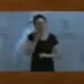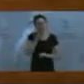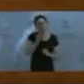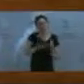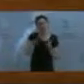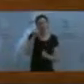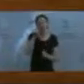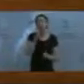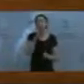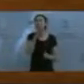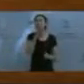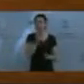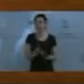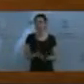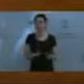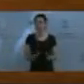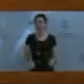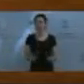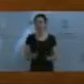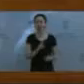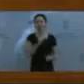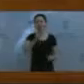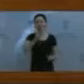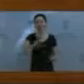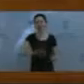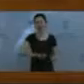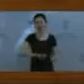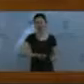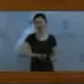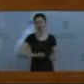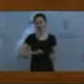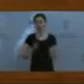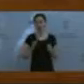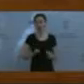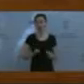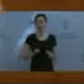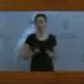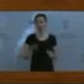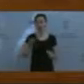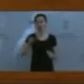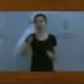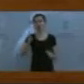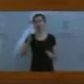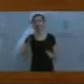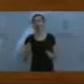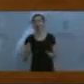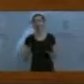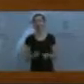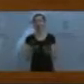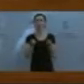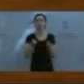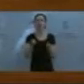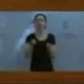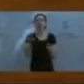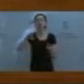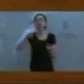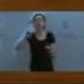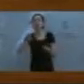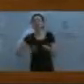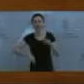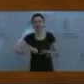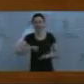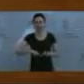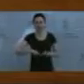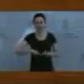una razón, porque el 1 de enero eso se publica en el Boletín Oficial del Principado, o el Estado en su caso, y eso